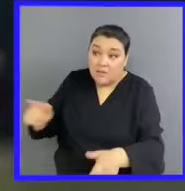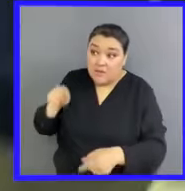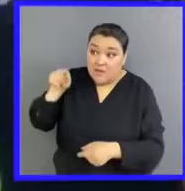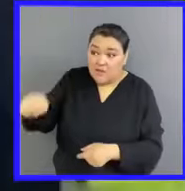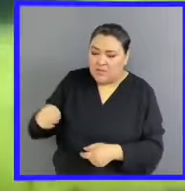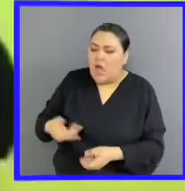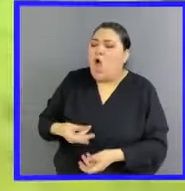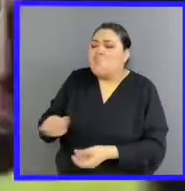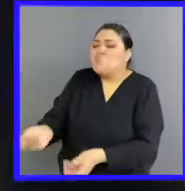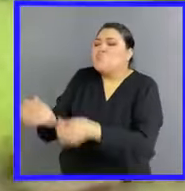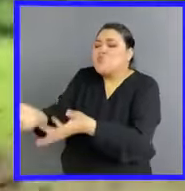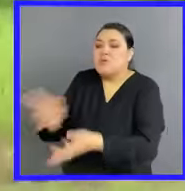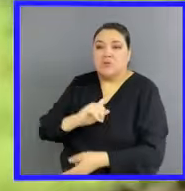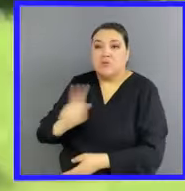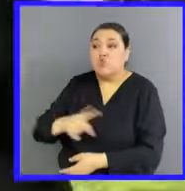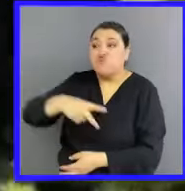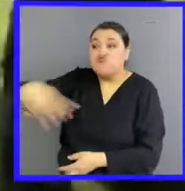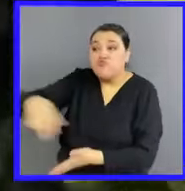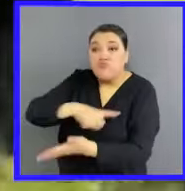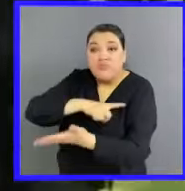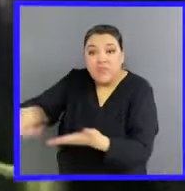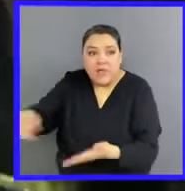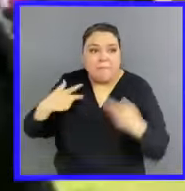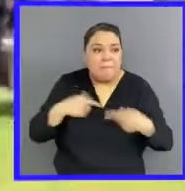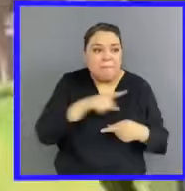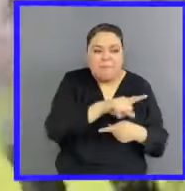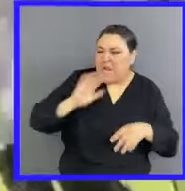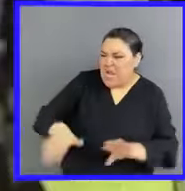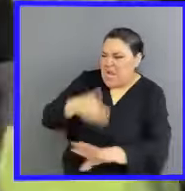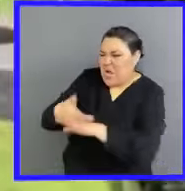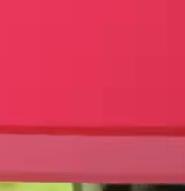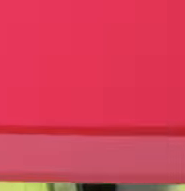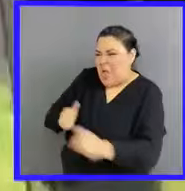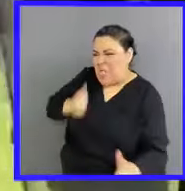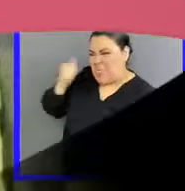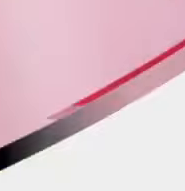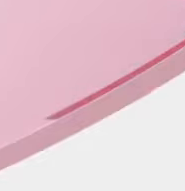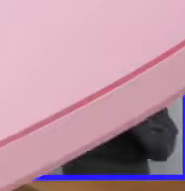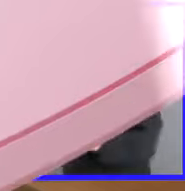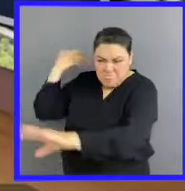un derecho arrebatado por la tortura y la arbitrariedad.